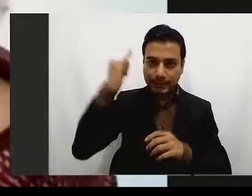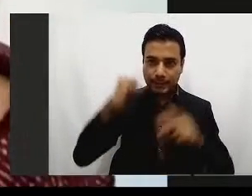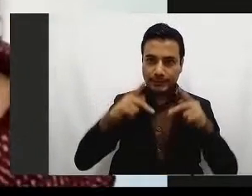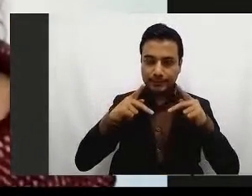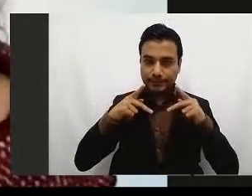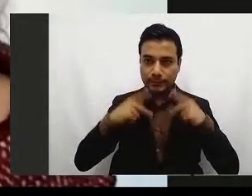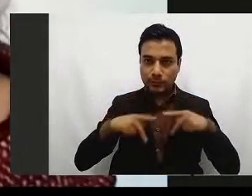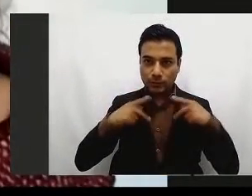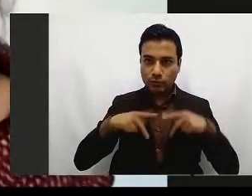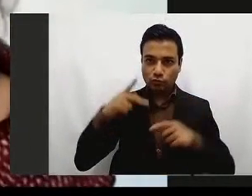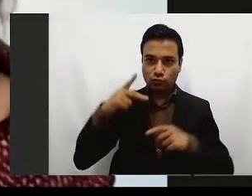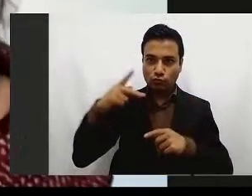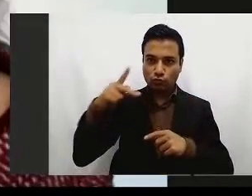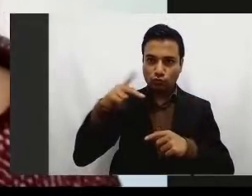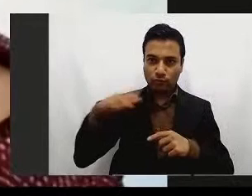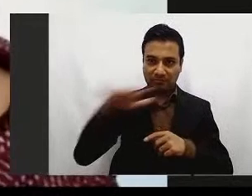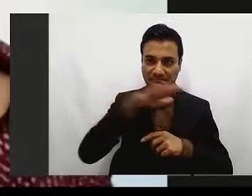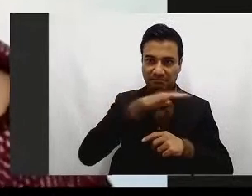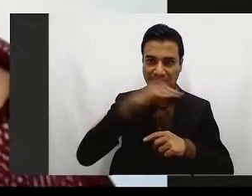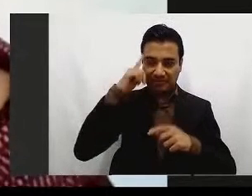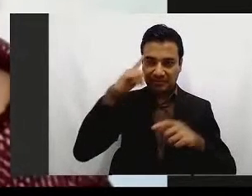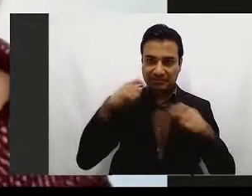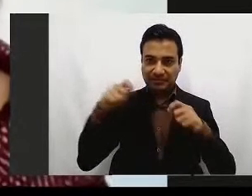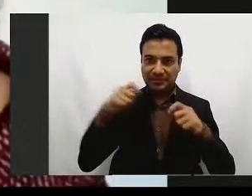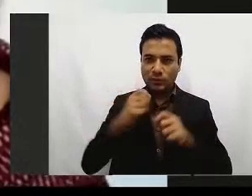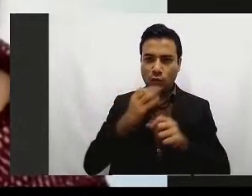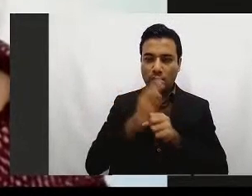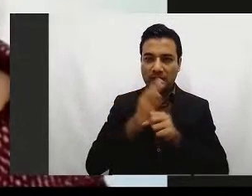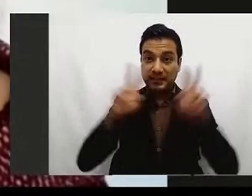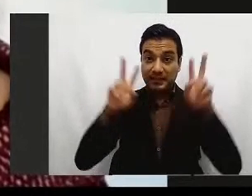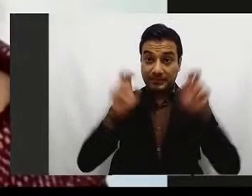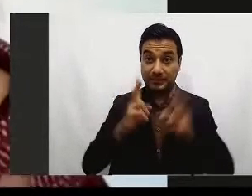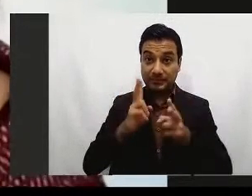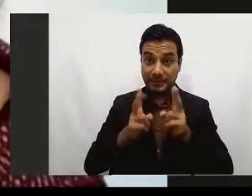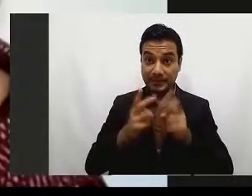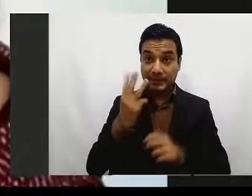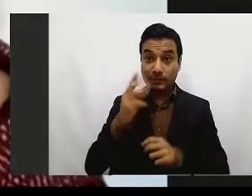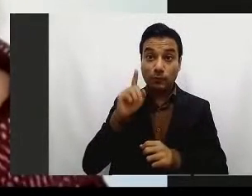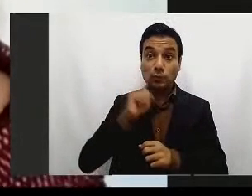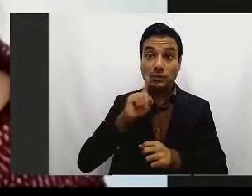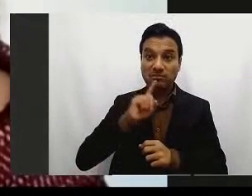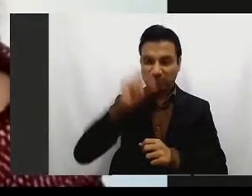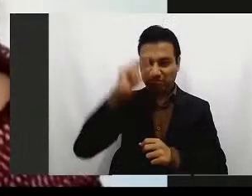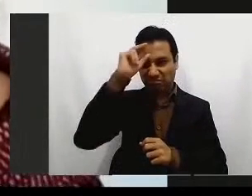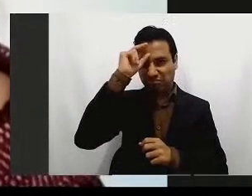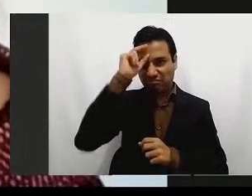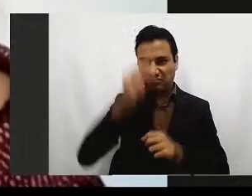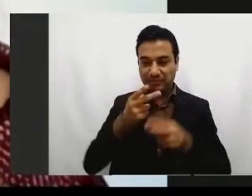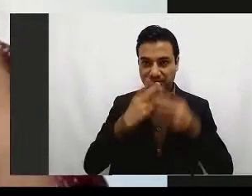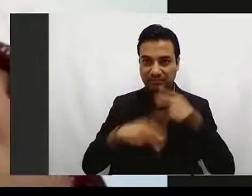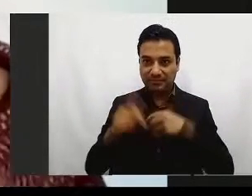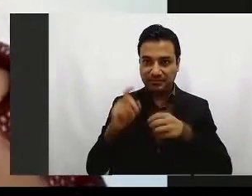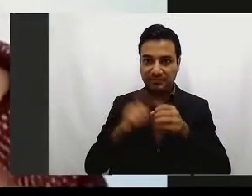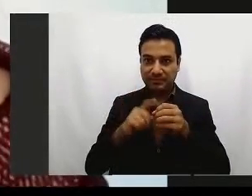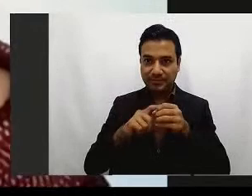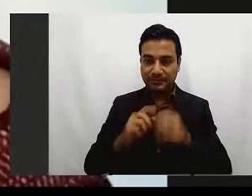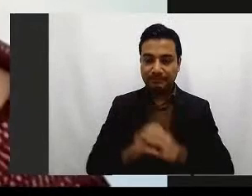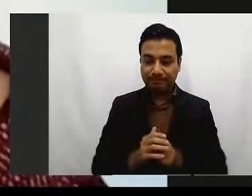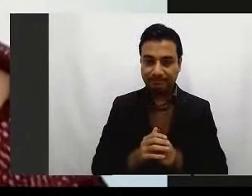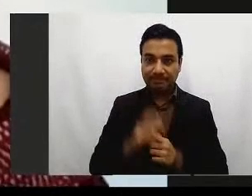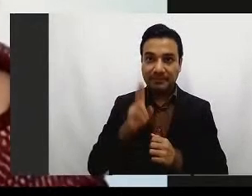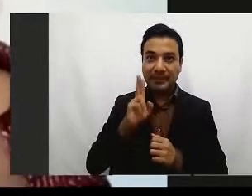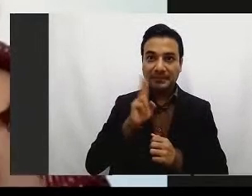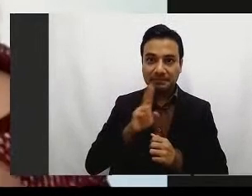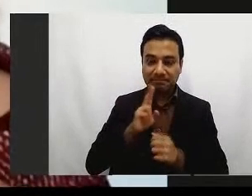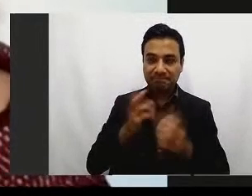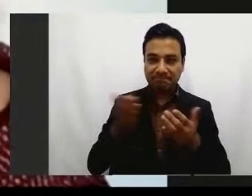personas. Para platicar el tema, contaremos con tres mujeres brillantes con quien ha sido un verdadero placer trabajar en este proceso e ir descubriendo sobre la marcha